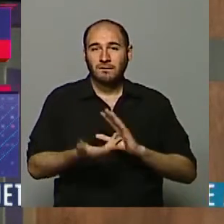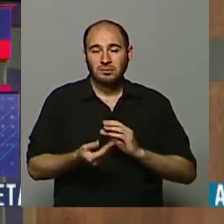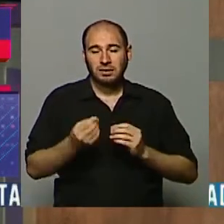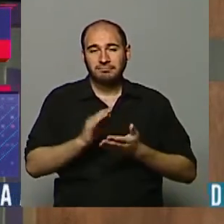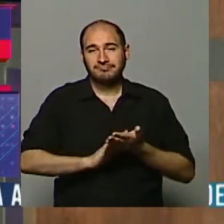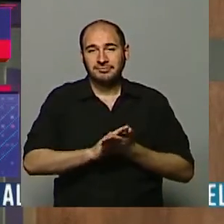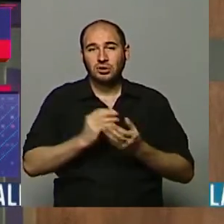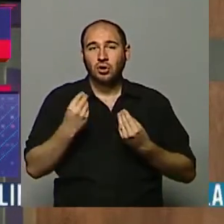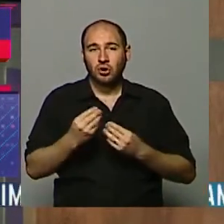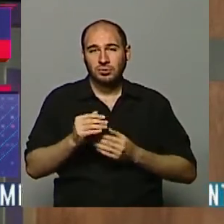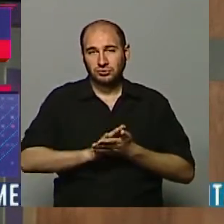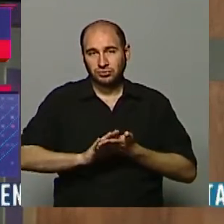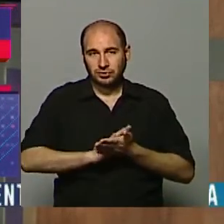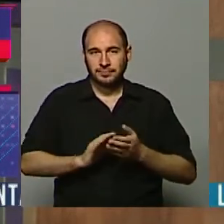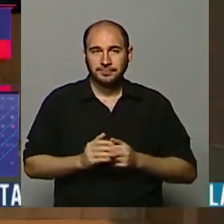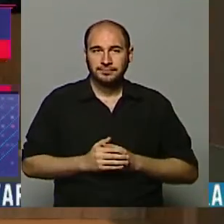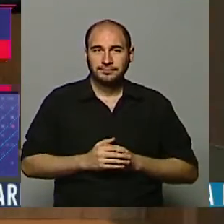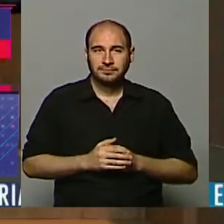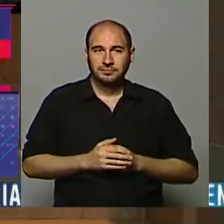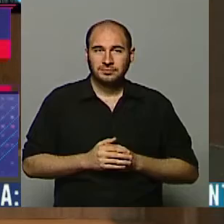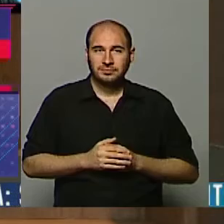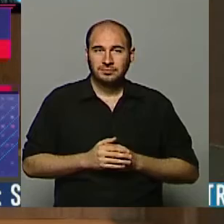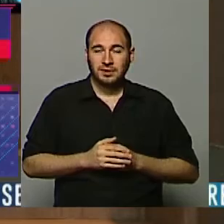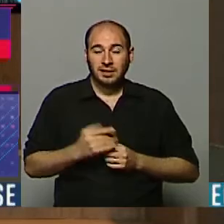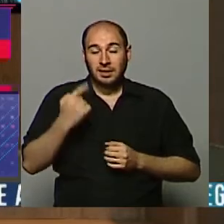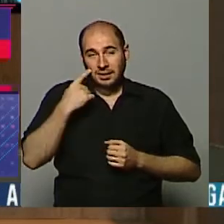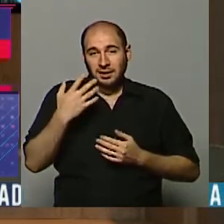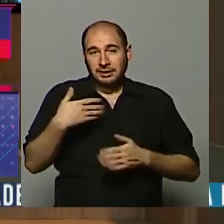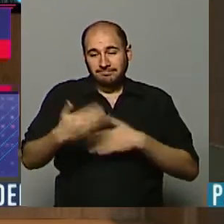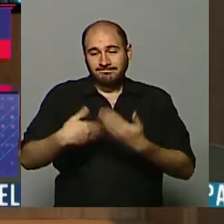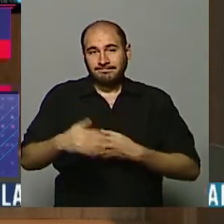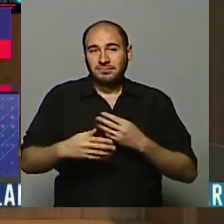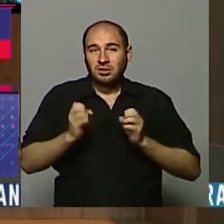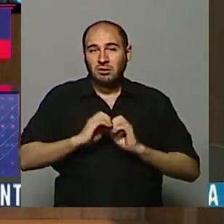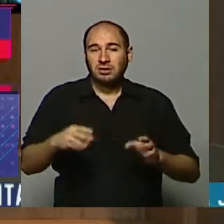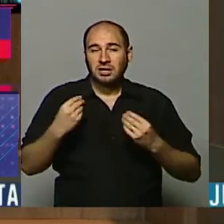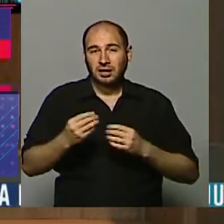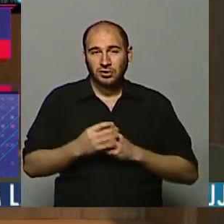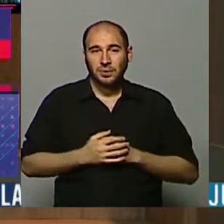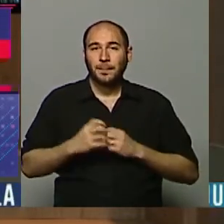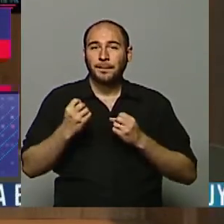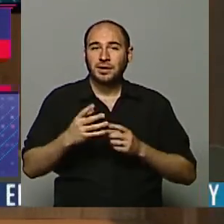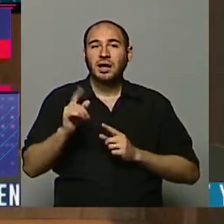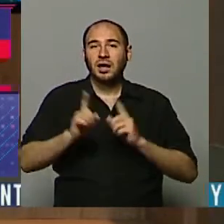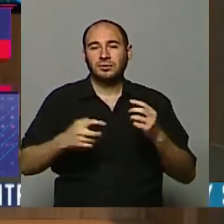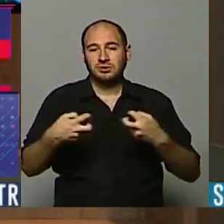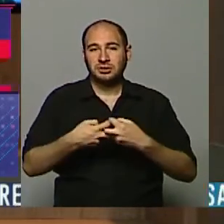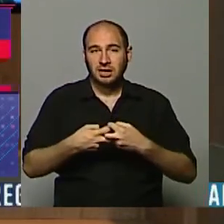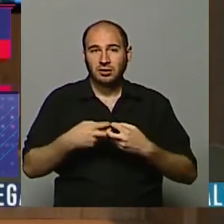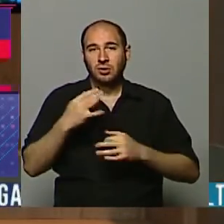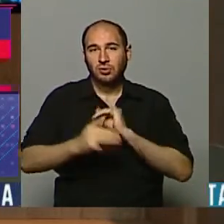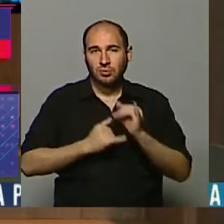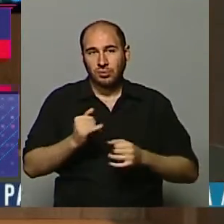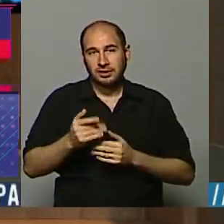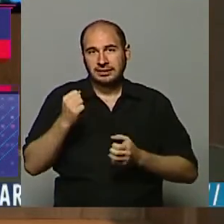manera se soluciona este problema. Bueno, vamos a ver cómo se arranca y cómo se encara, ¿no? Porque ya algunos gremios han empezado a marcar